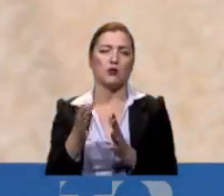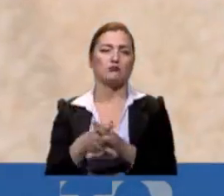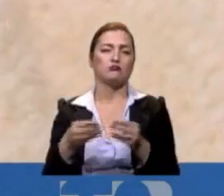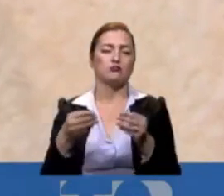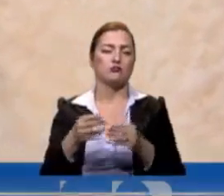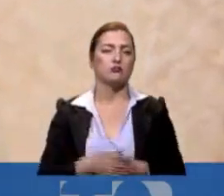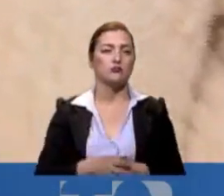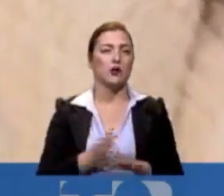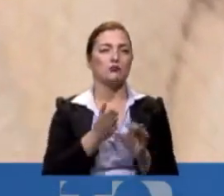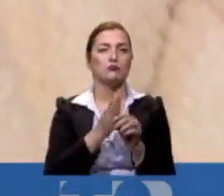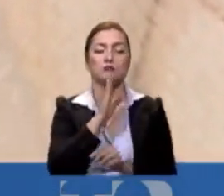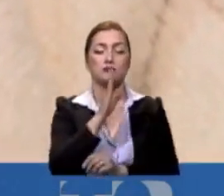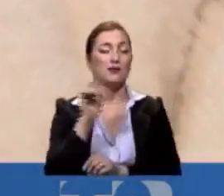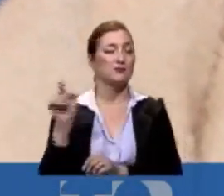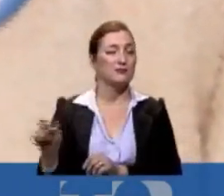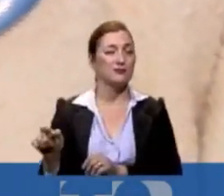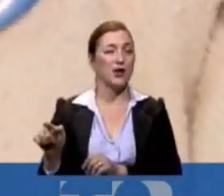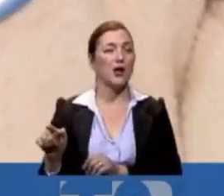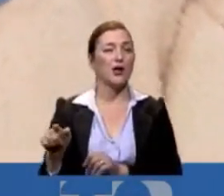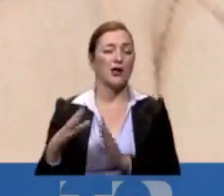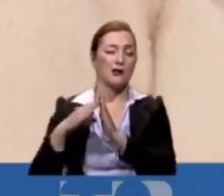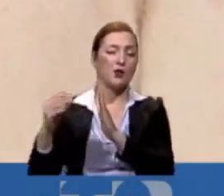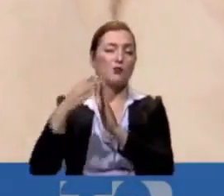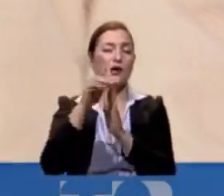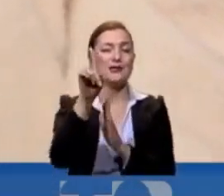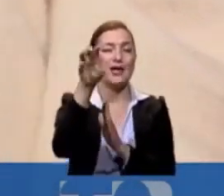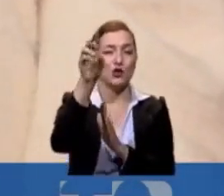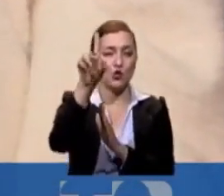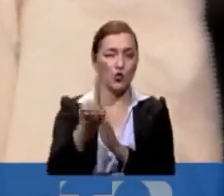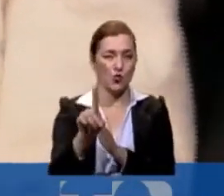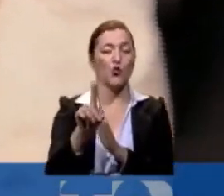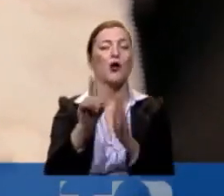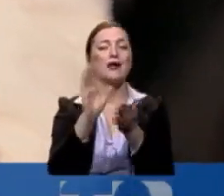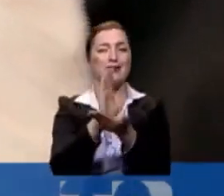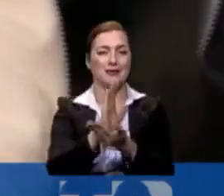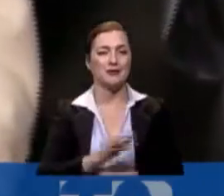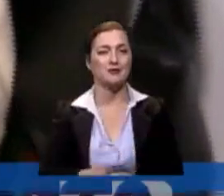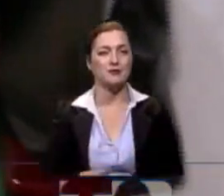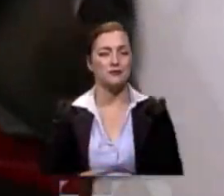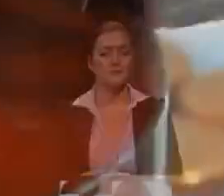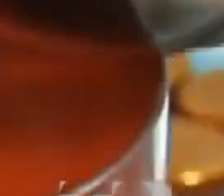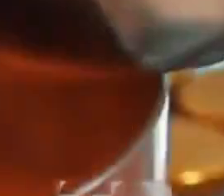bebé. El objetivo será que este hito se replique en las 101 unidades médicas que tiene el IES.